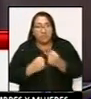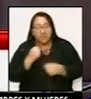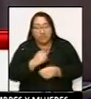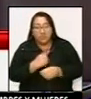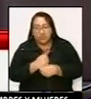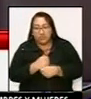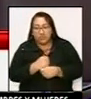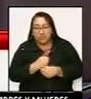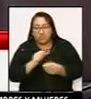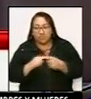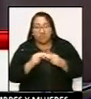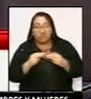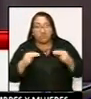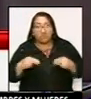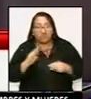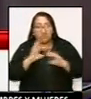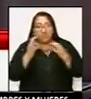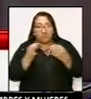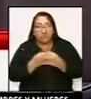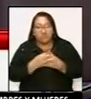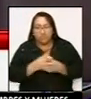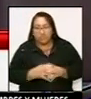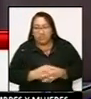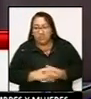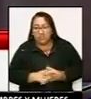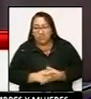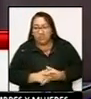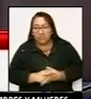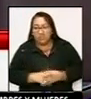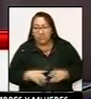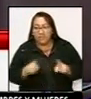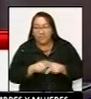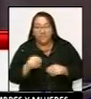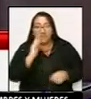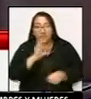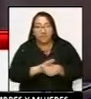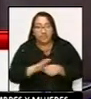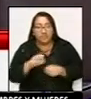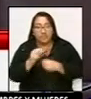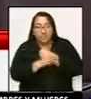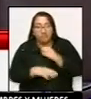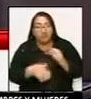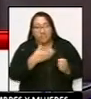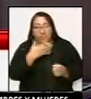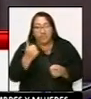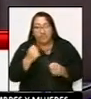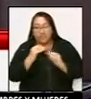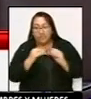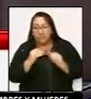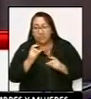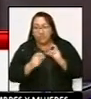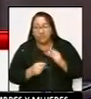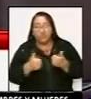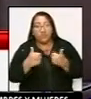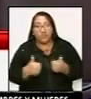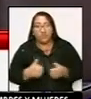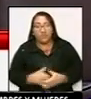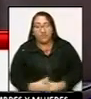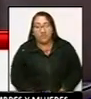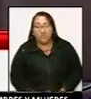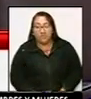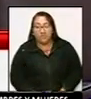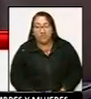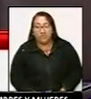tarea. Y desde los hogares de cada familia peruana también debería existir el compromiso de hacer un país mejor, criando a personas de bien